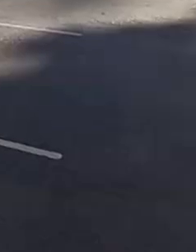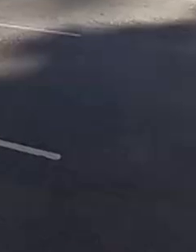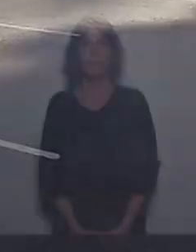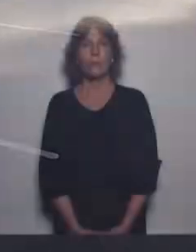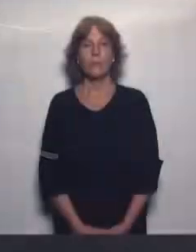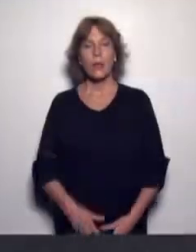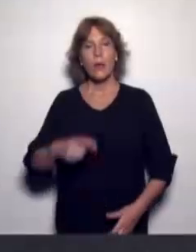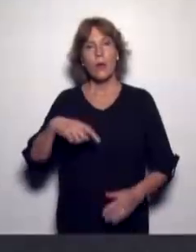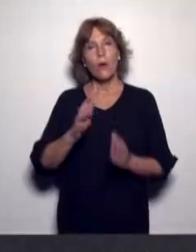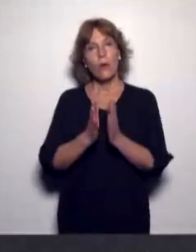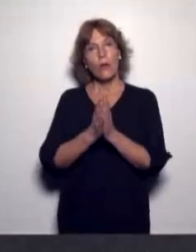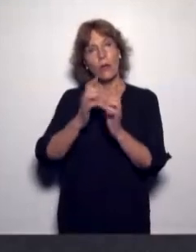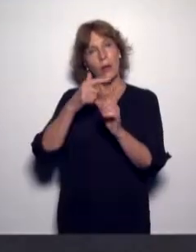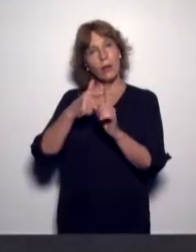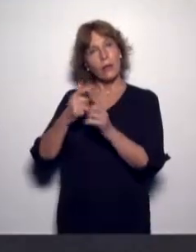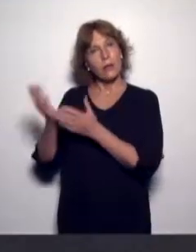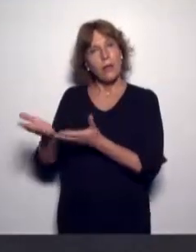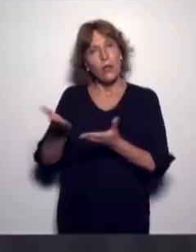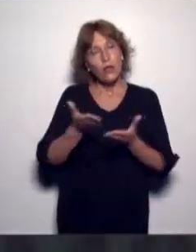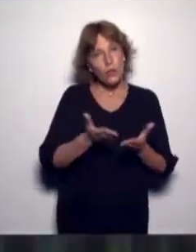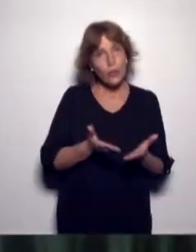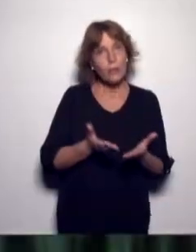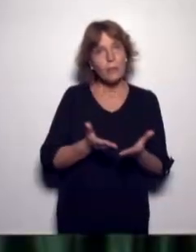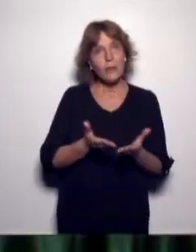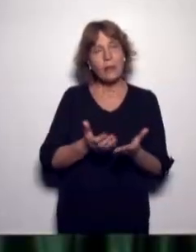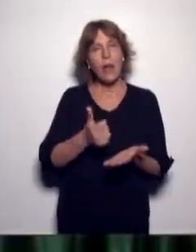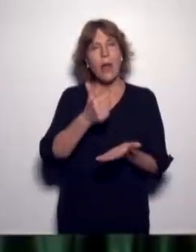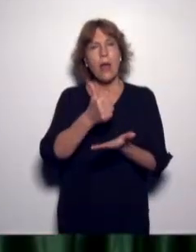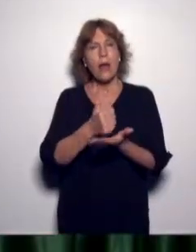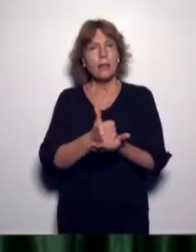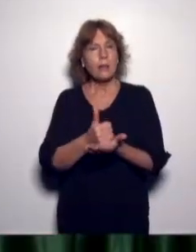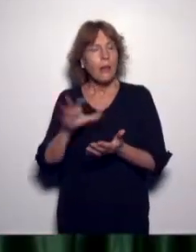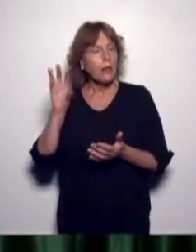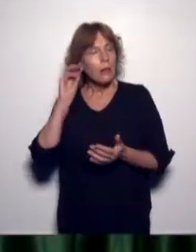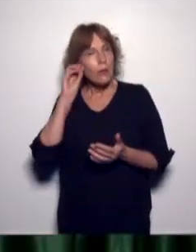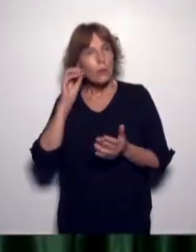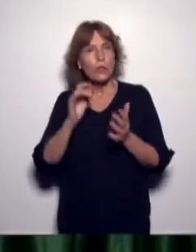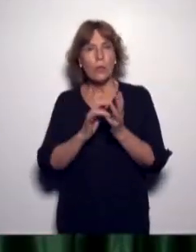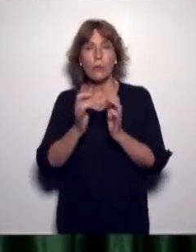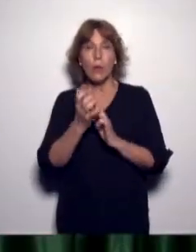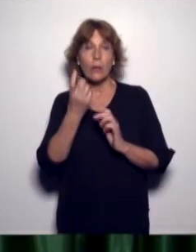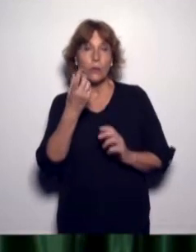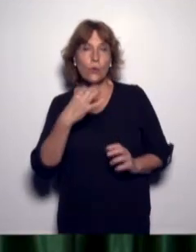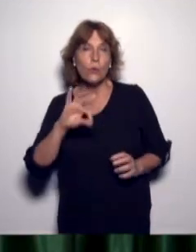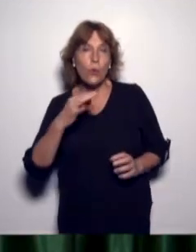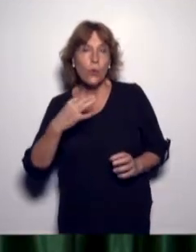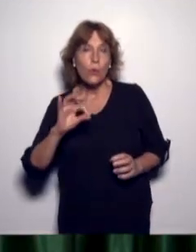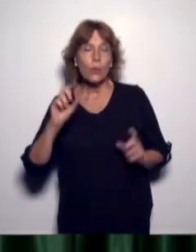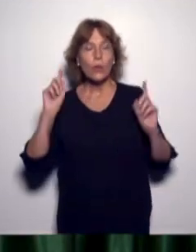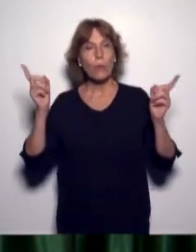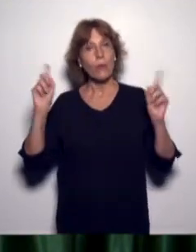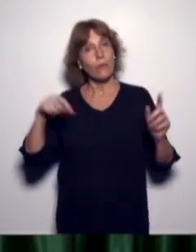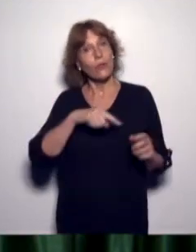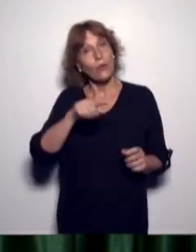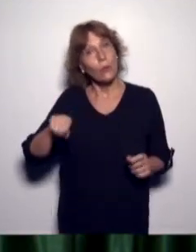La Iglesia nos invita a permanecer como discípulos en la escucha de Jesús, nuestro único Maestro.